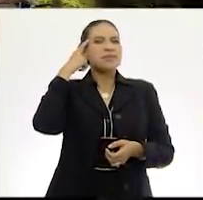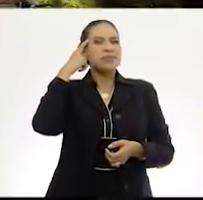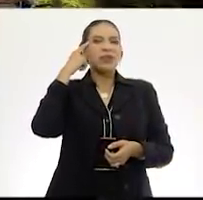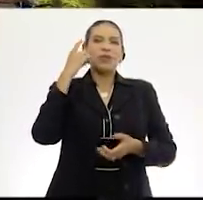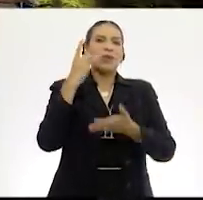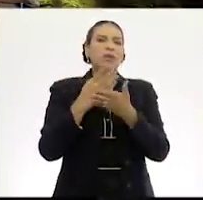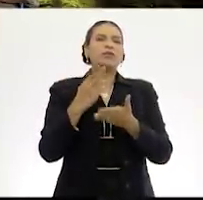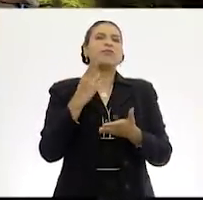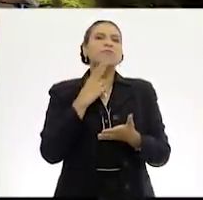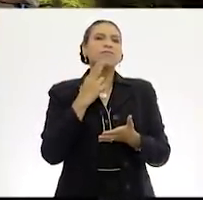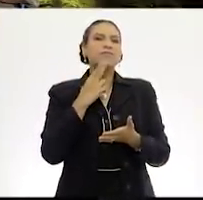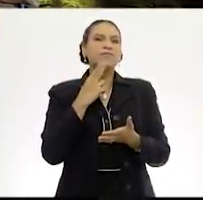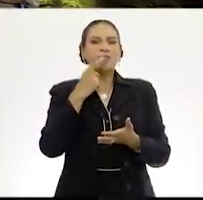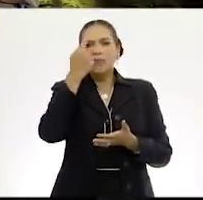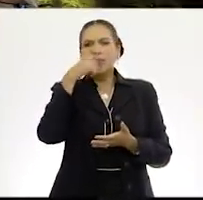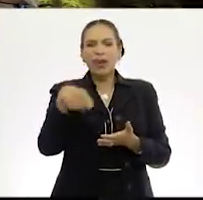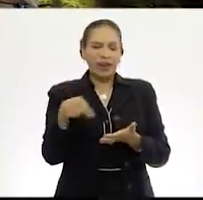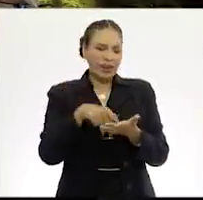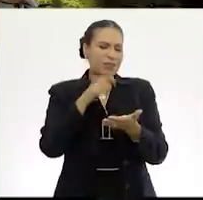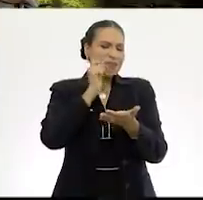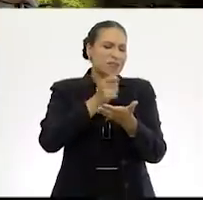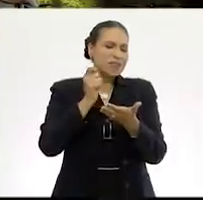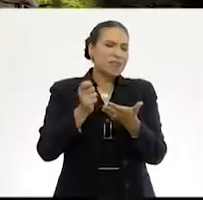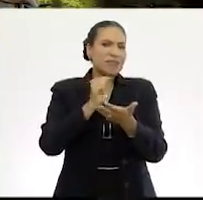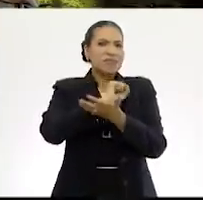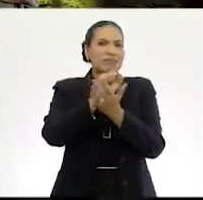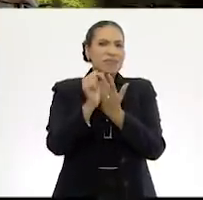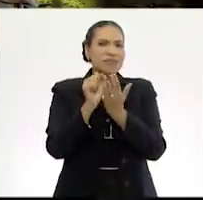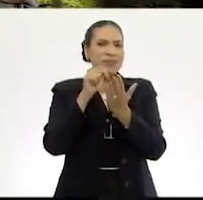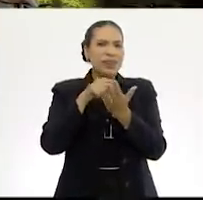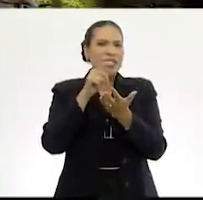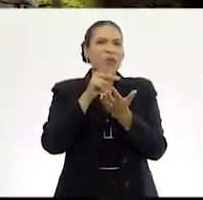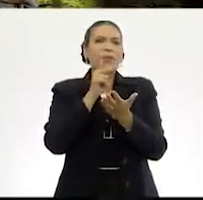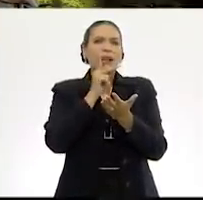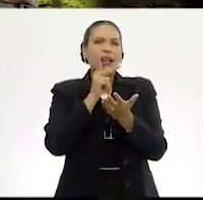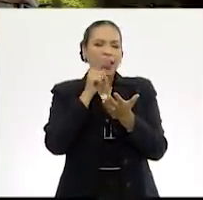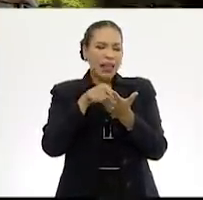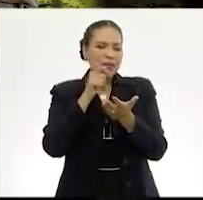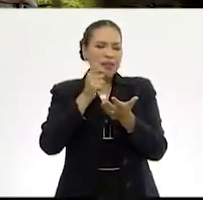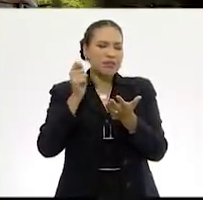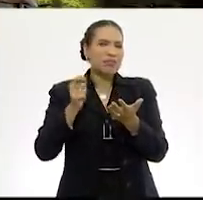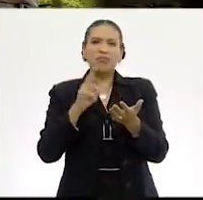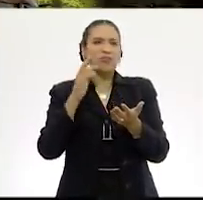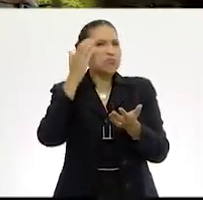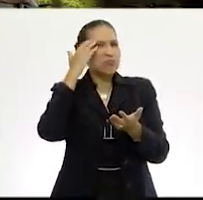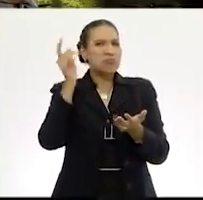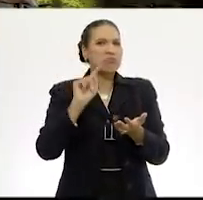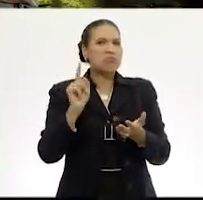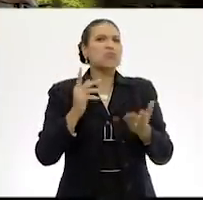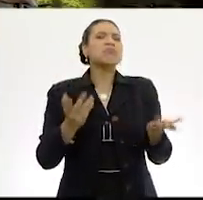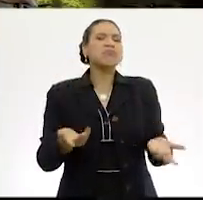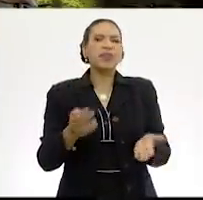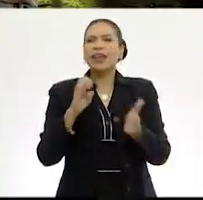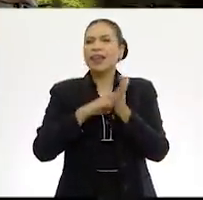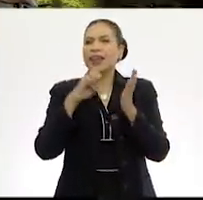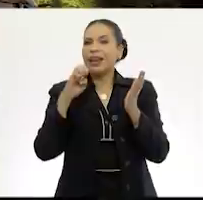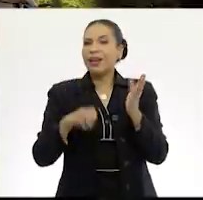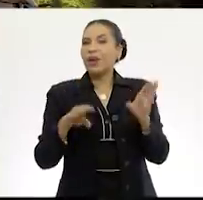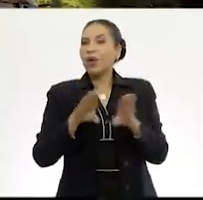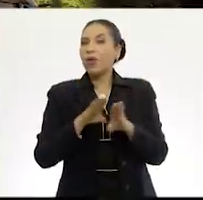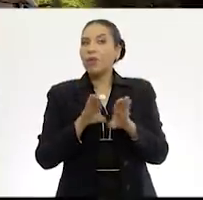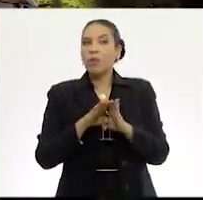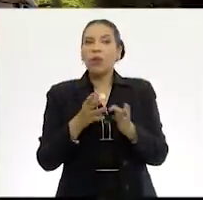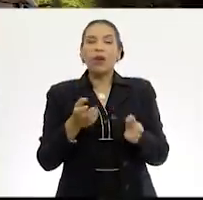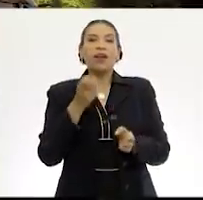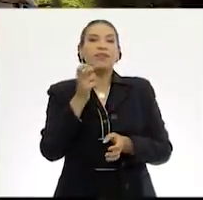nos podía servir para significados de palabras que no conociéramos. Por ejemplo,